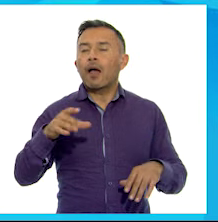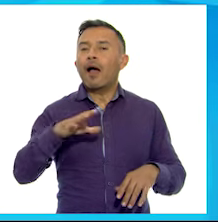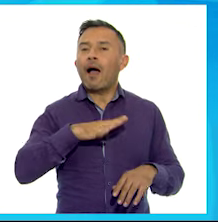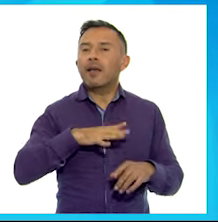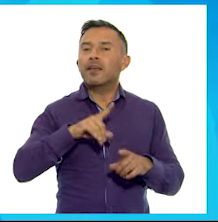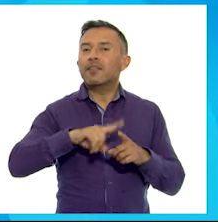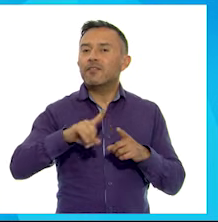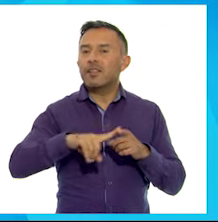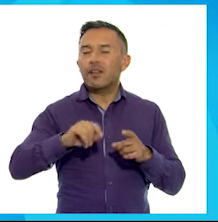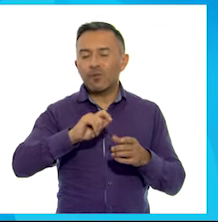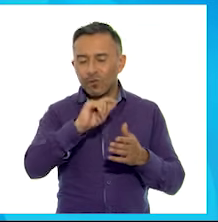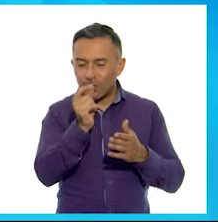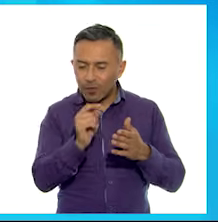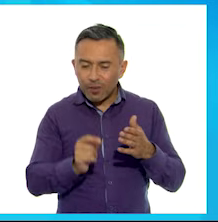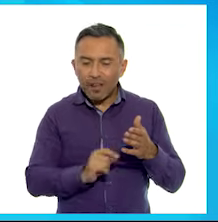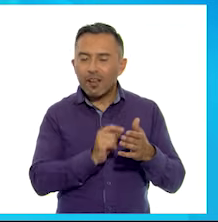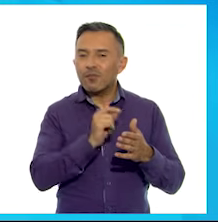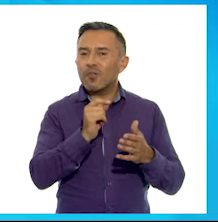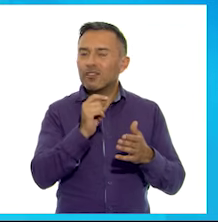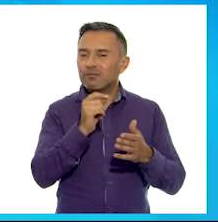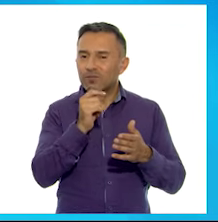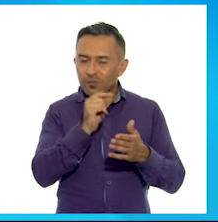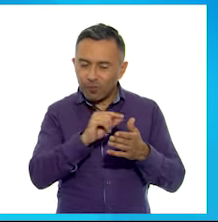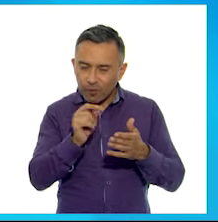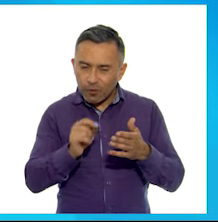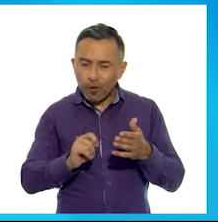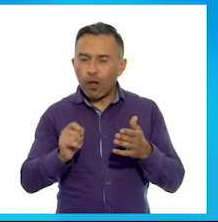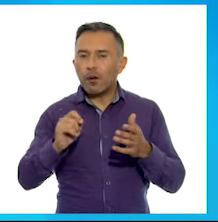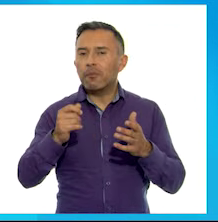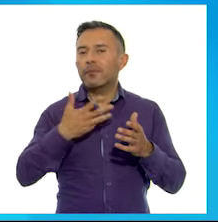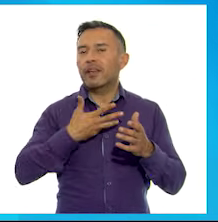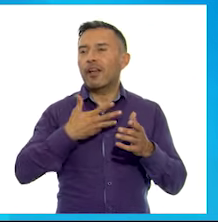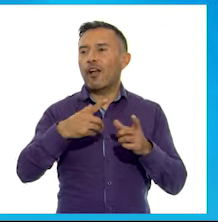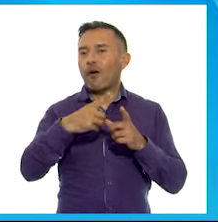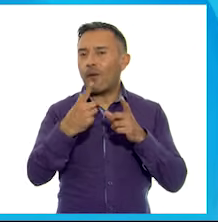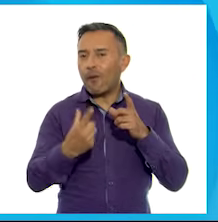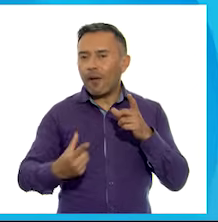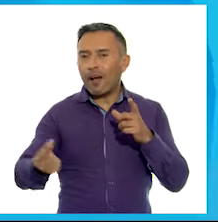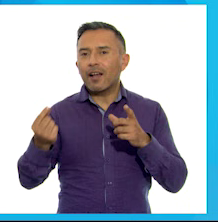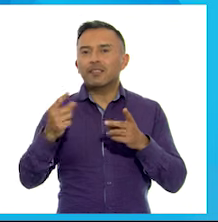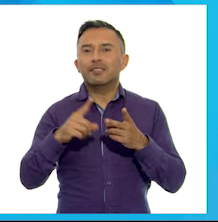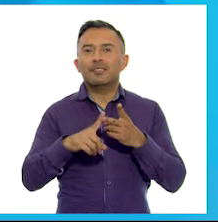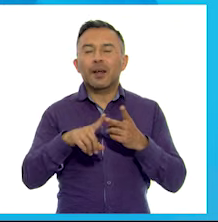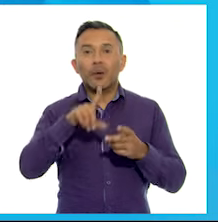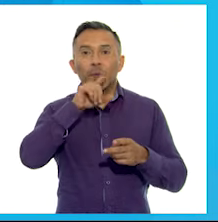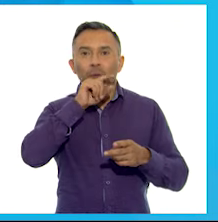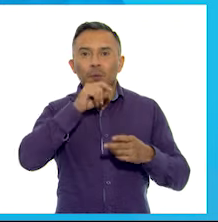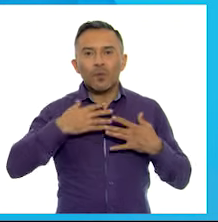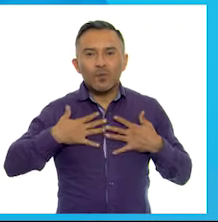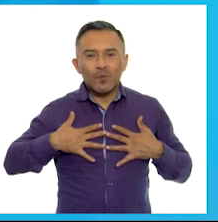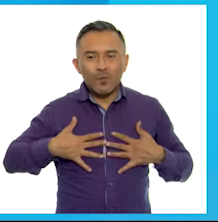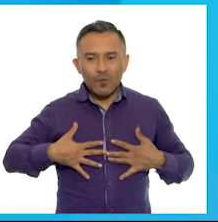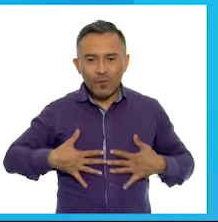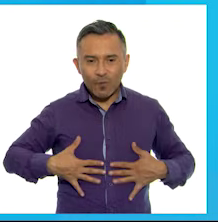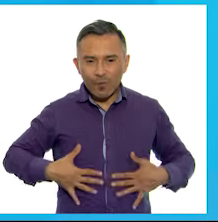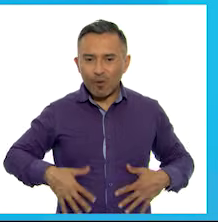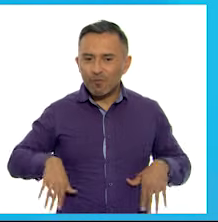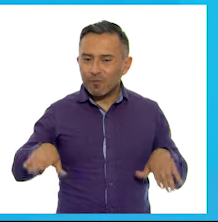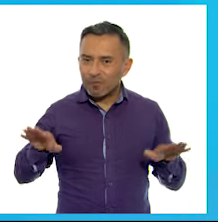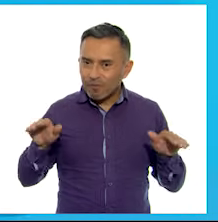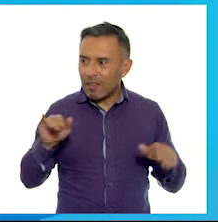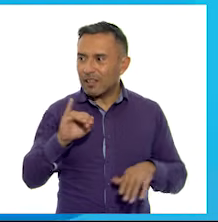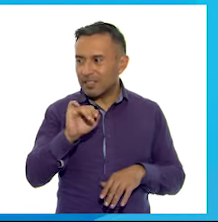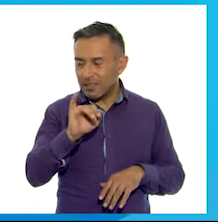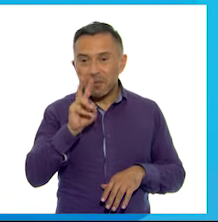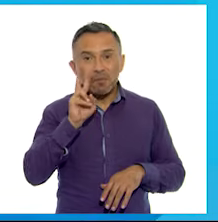trazos con líneas que van formando las hojas, el cuerpo de las aves. Hay